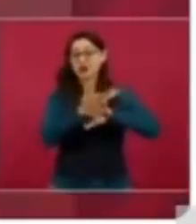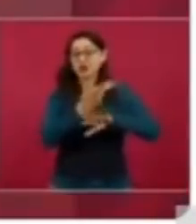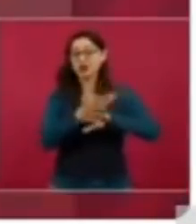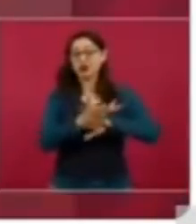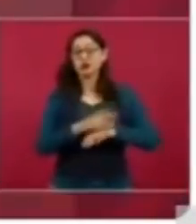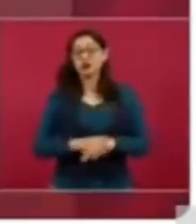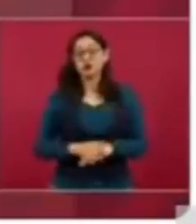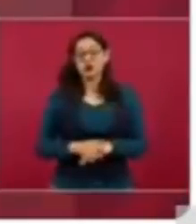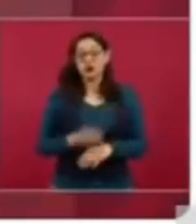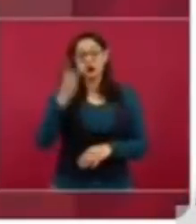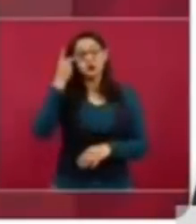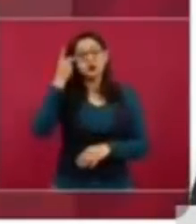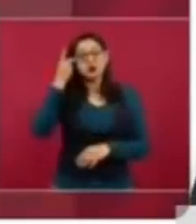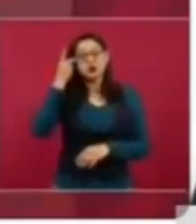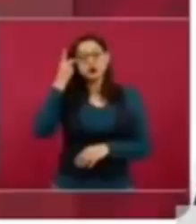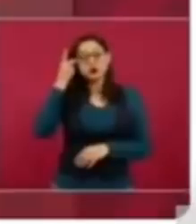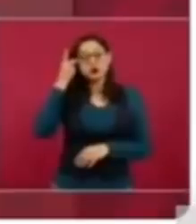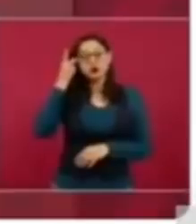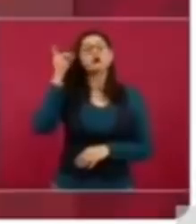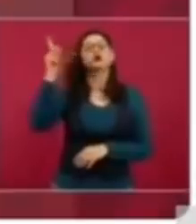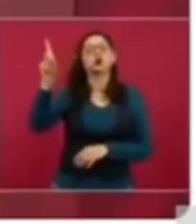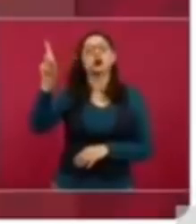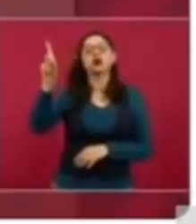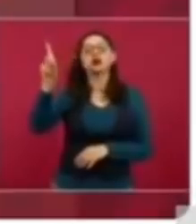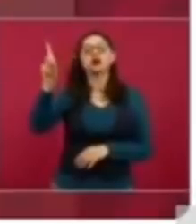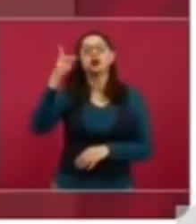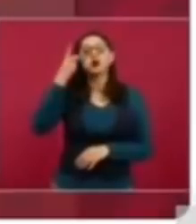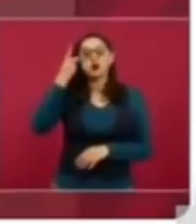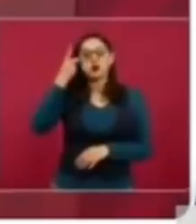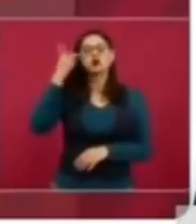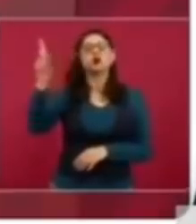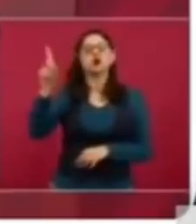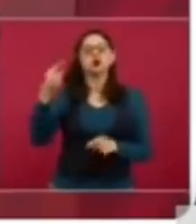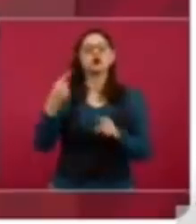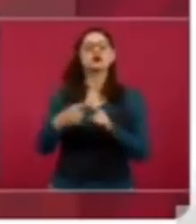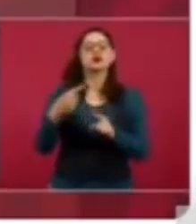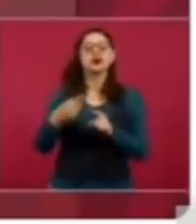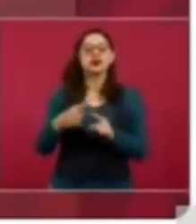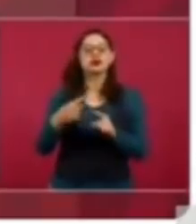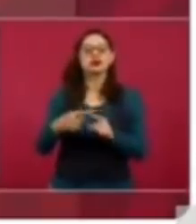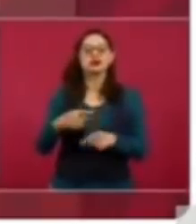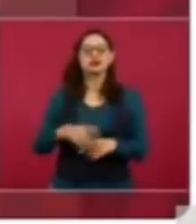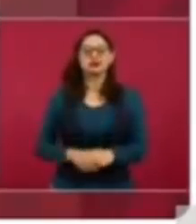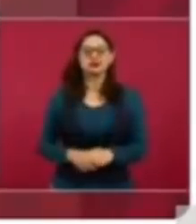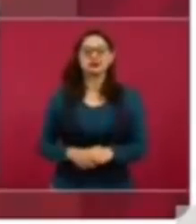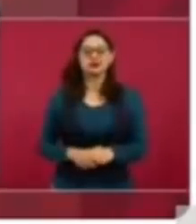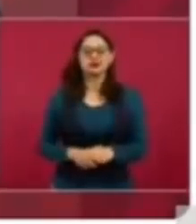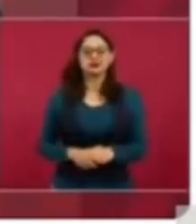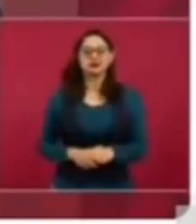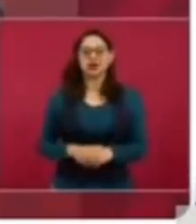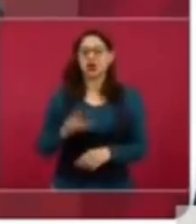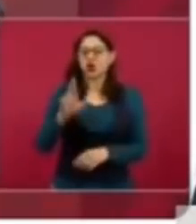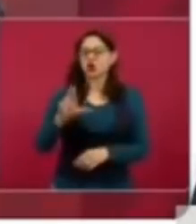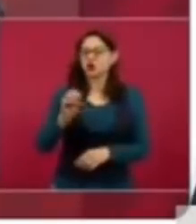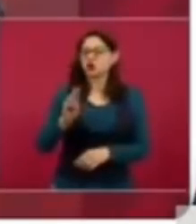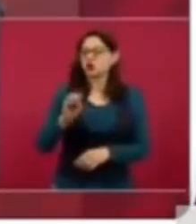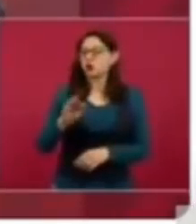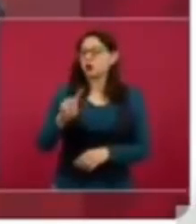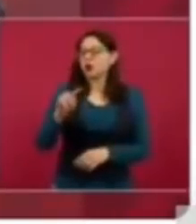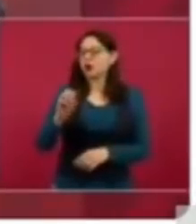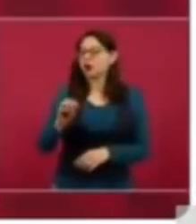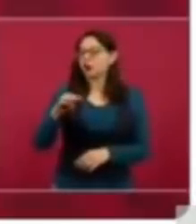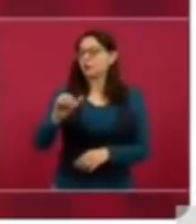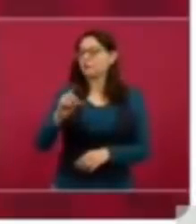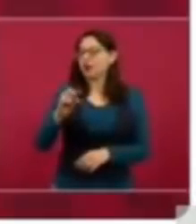y que los dueños de latinos pues son familiares de roberto madrazo